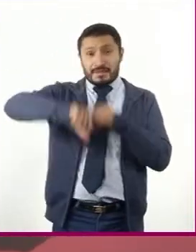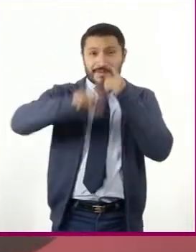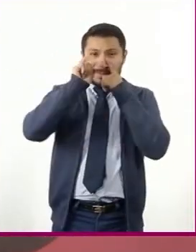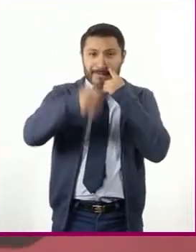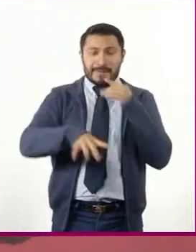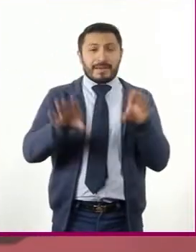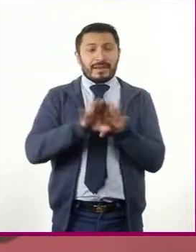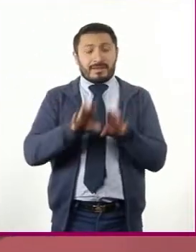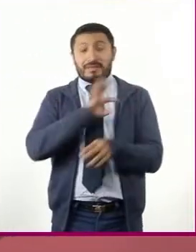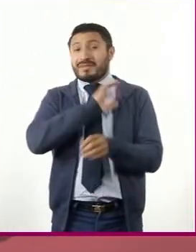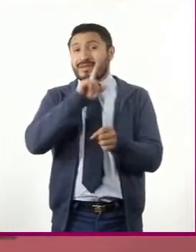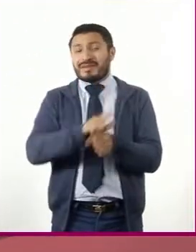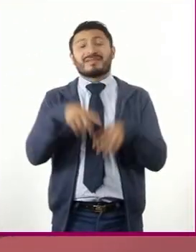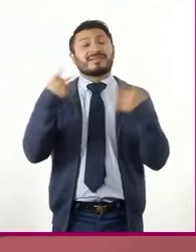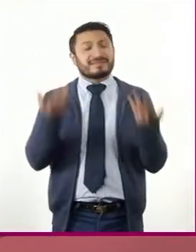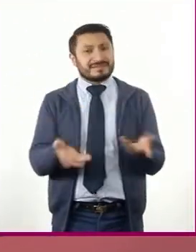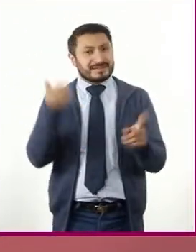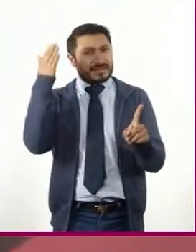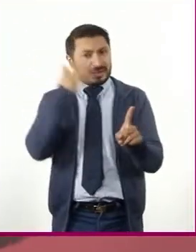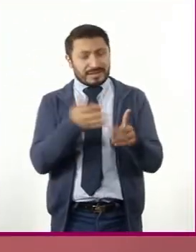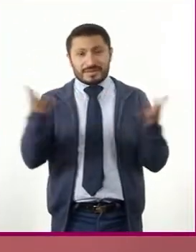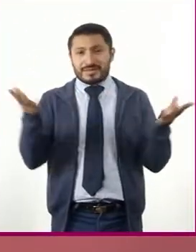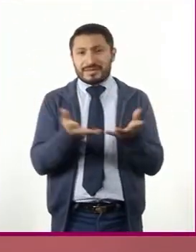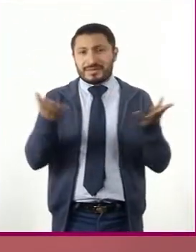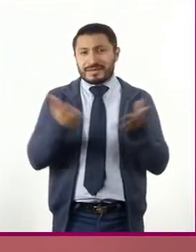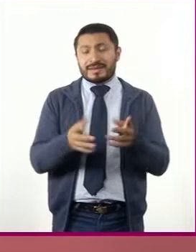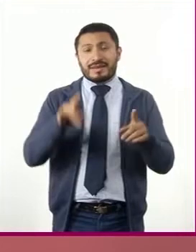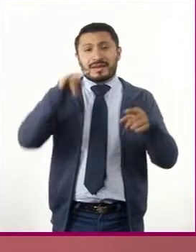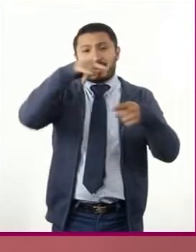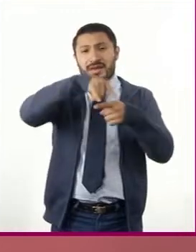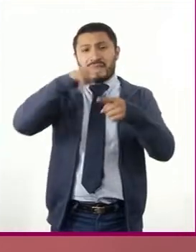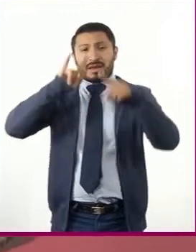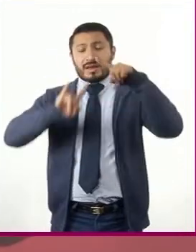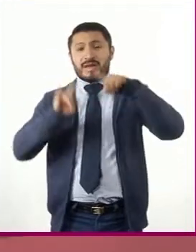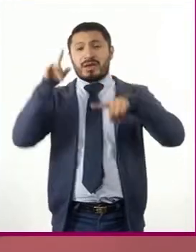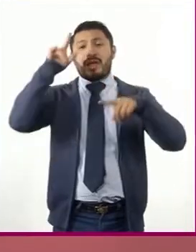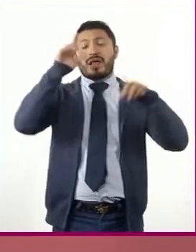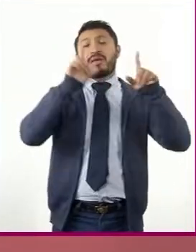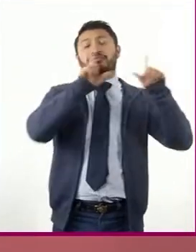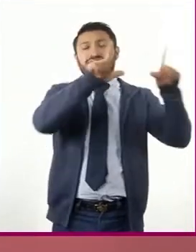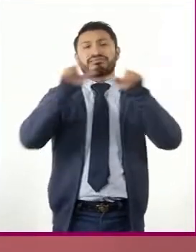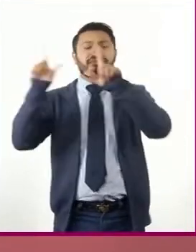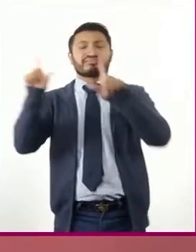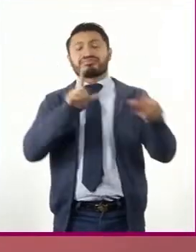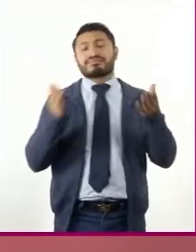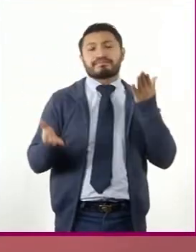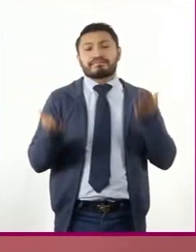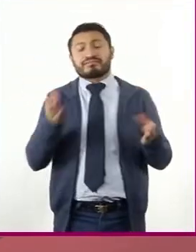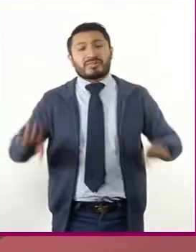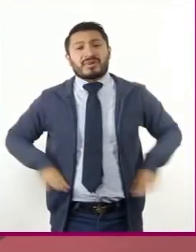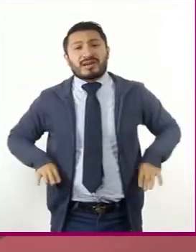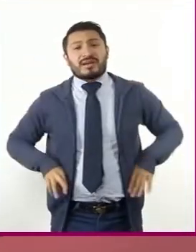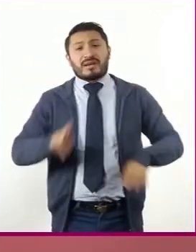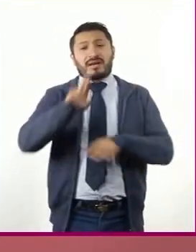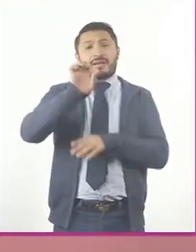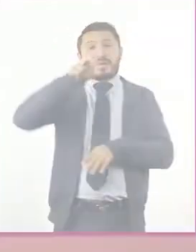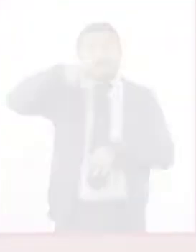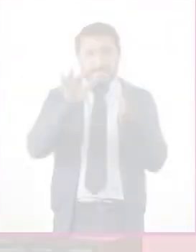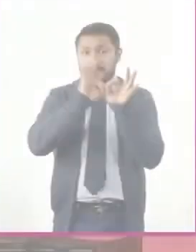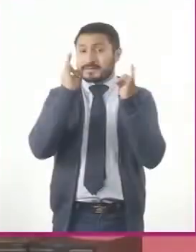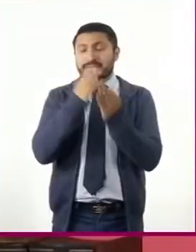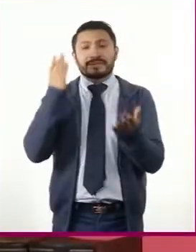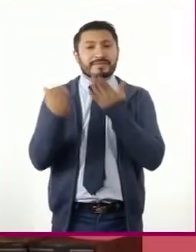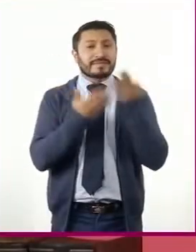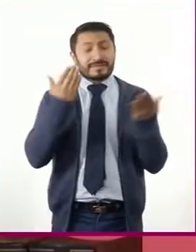referimos específicamente a elaborar cuadros comparativos con características del Renacimiento con base en obras